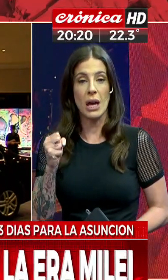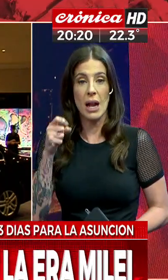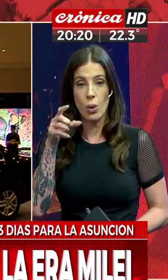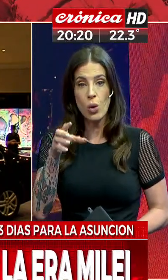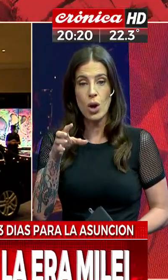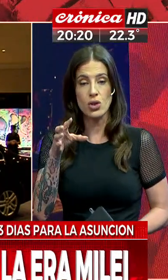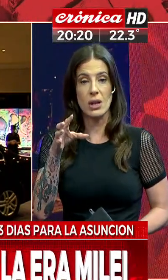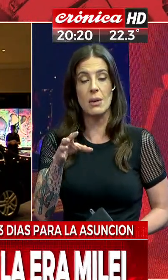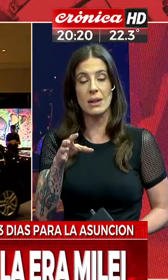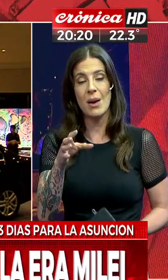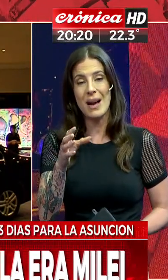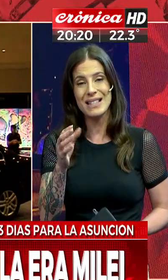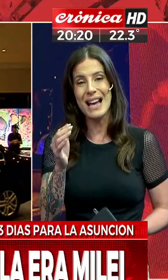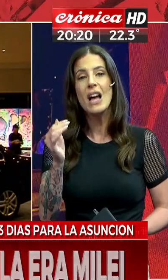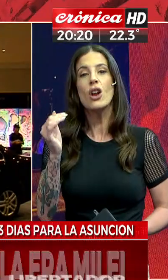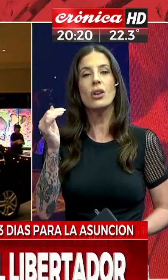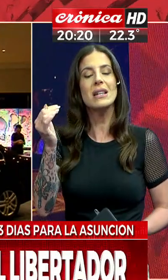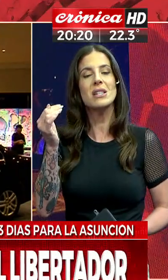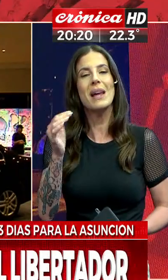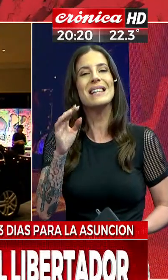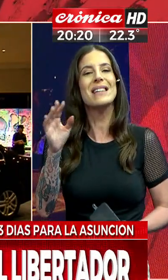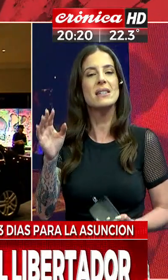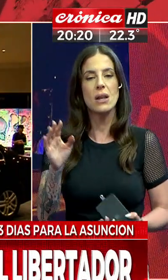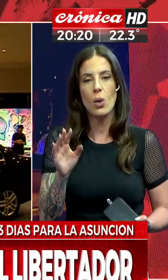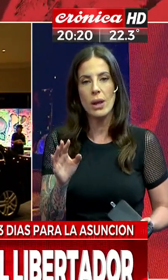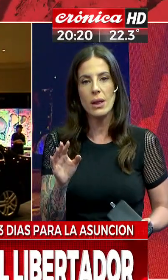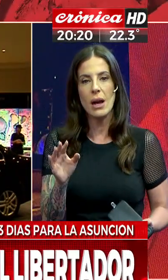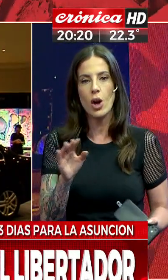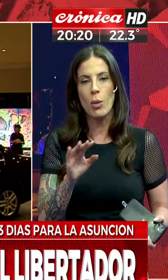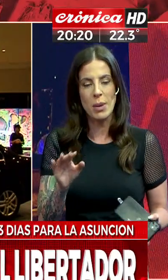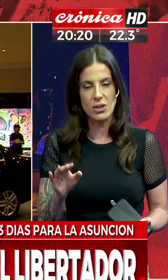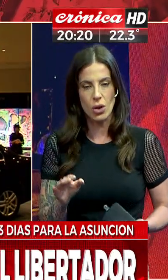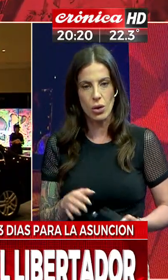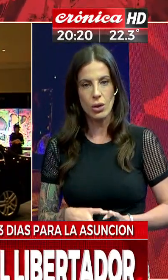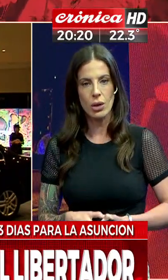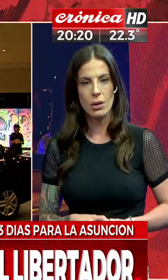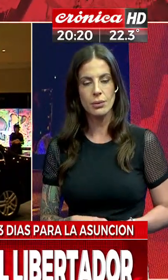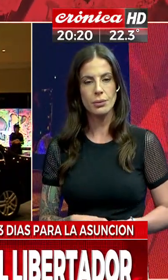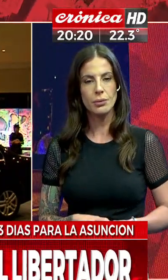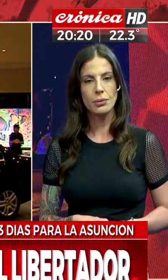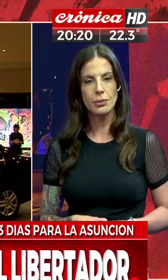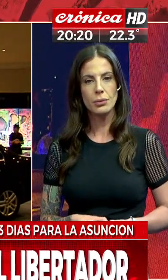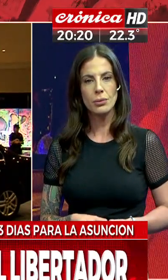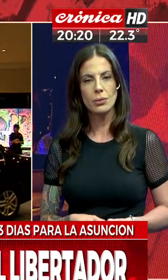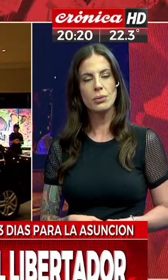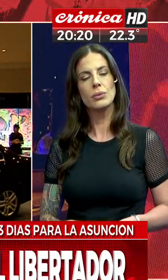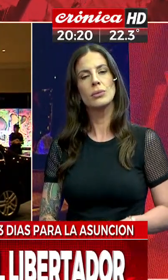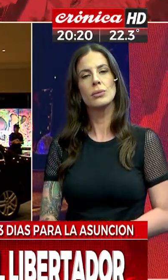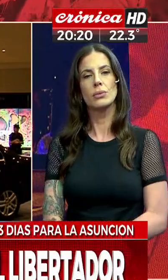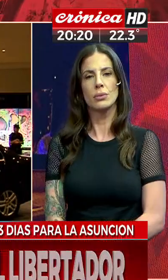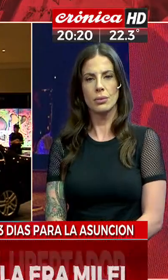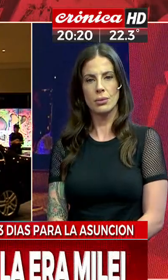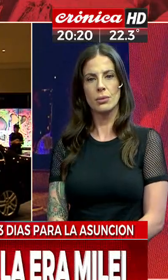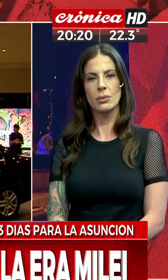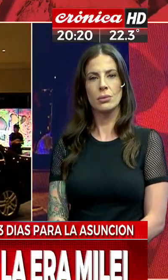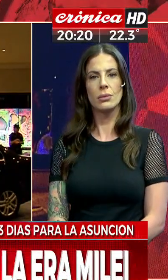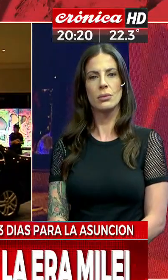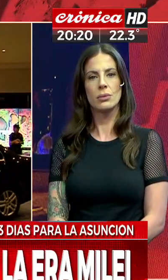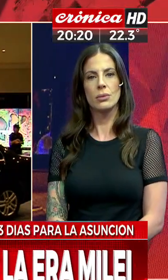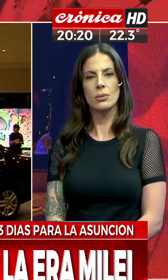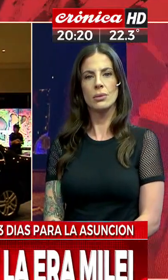porque algunos de La Libertad Avanza lo quieren llevar a 6.50 como piso. Mira, en el marco de lo que fue la